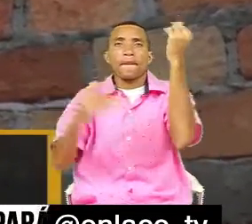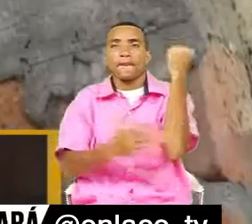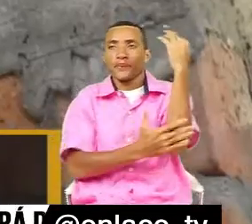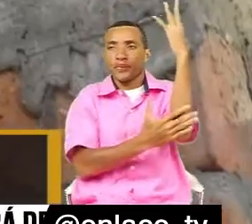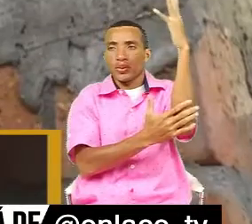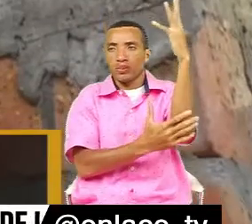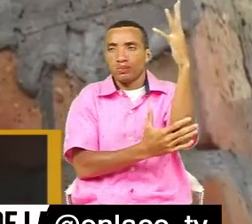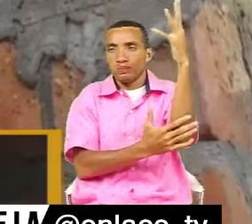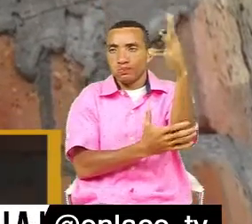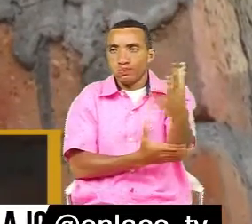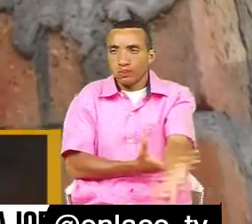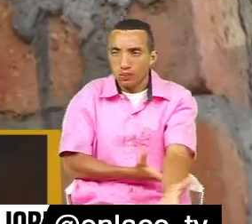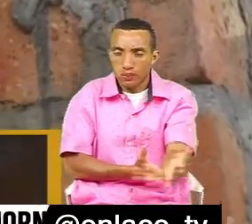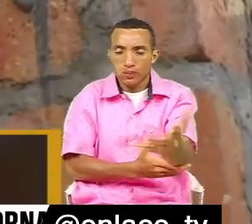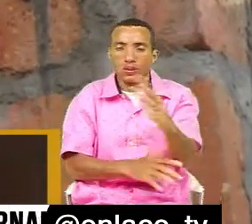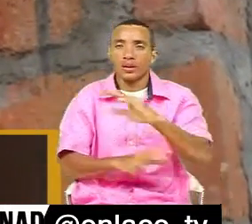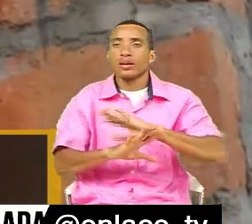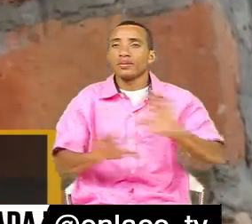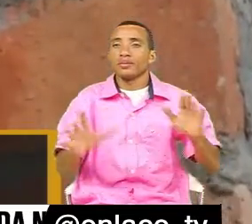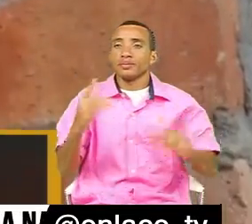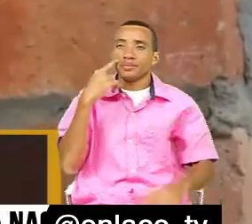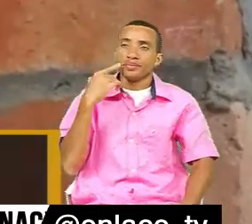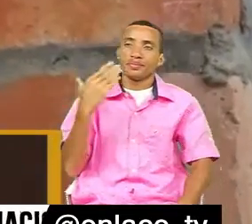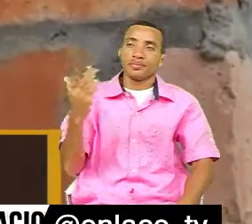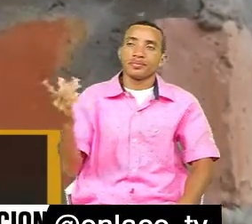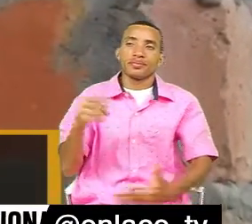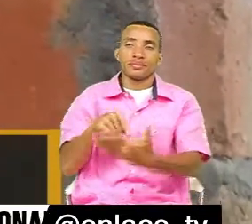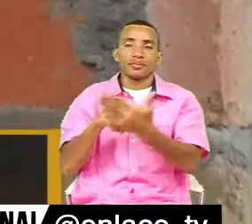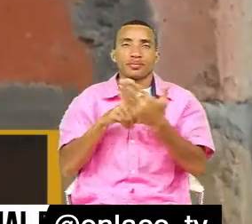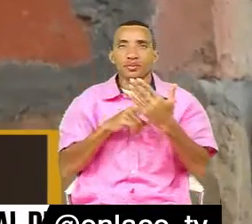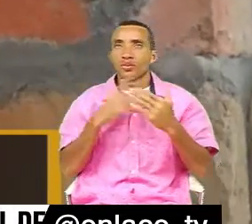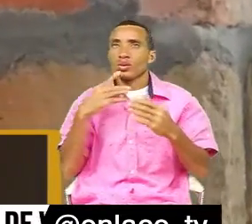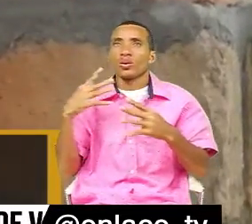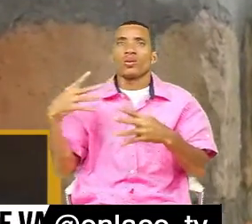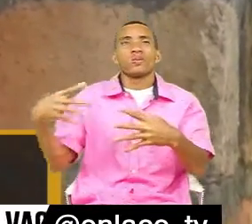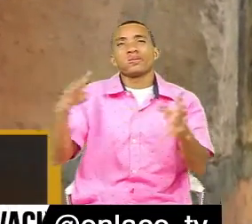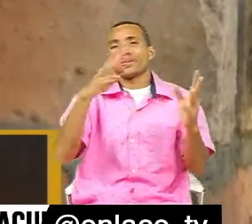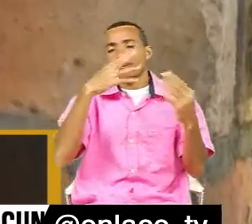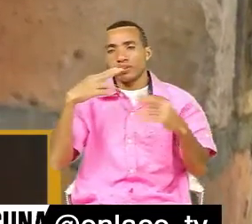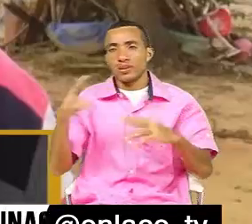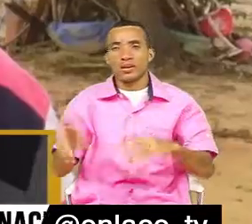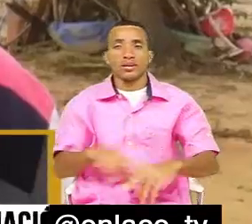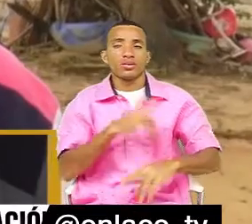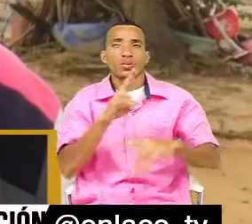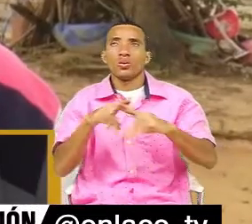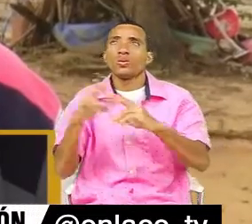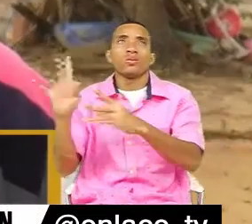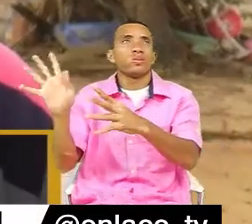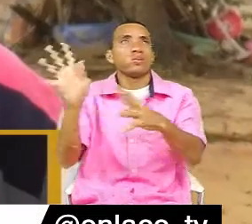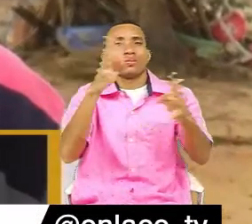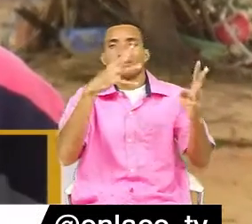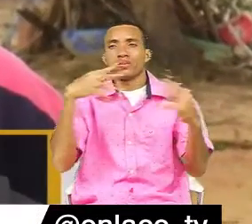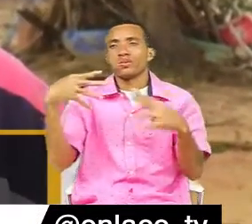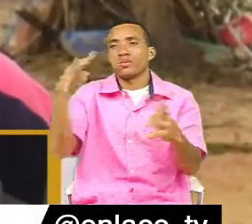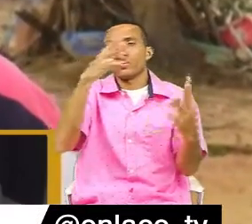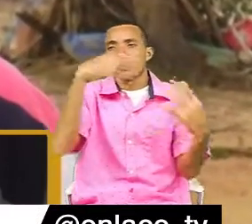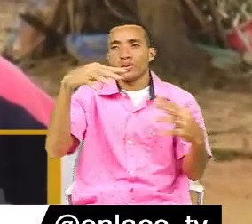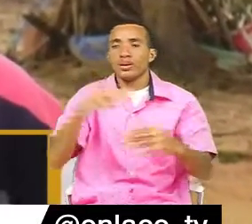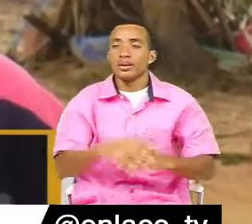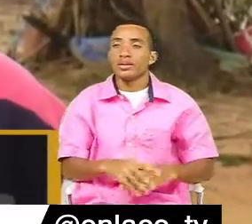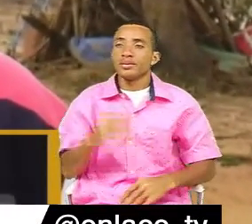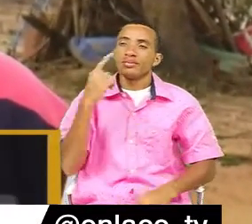en bienes de esta población son la muestra de la forma como la naturaleza se ensañó contra esta gente humilde. Le pedimos al gobierno municipal,